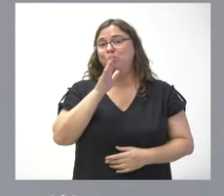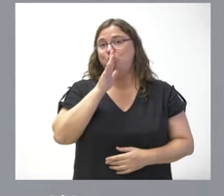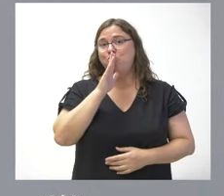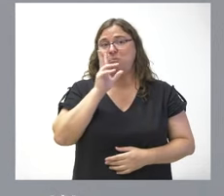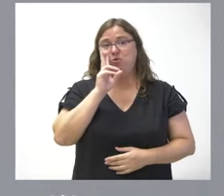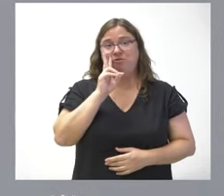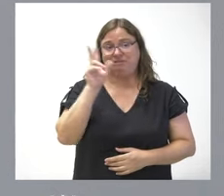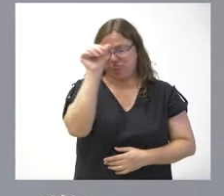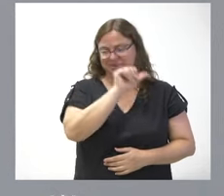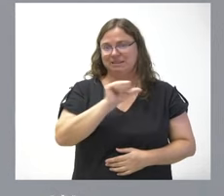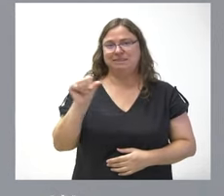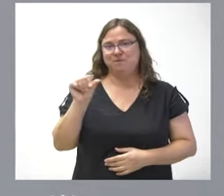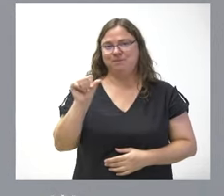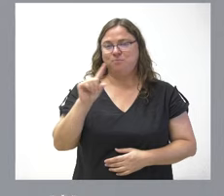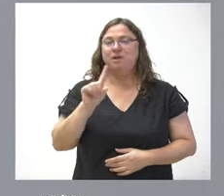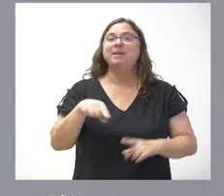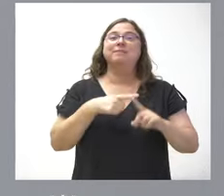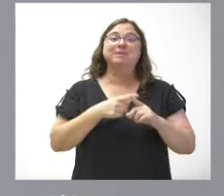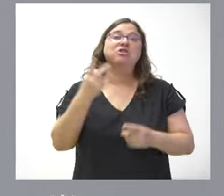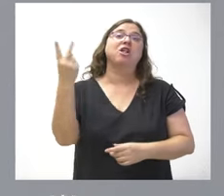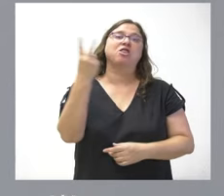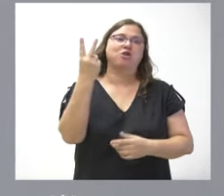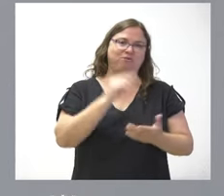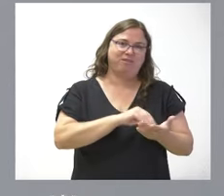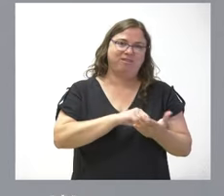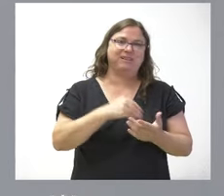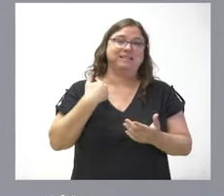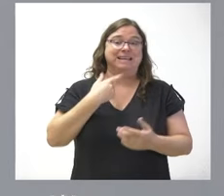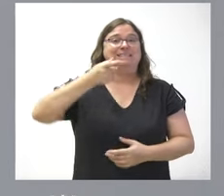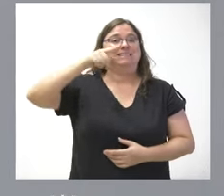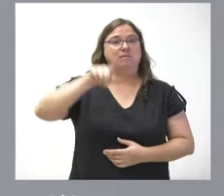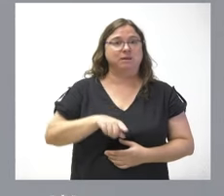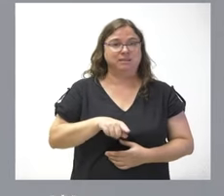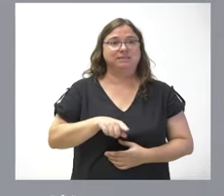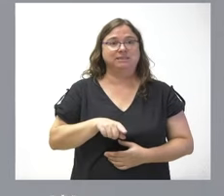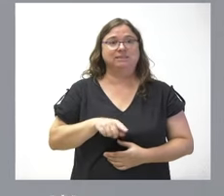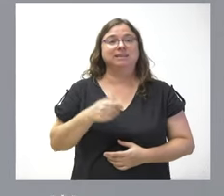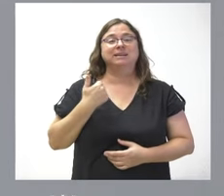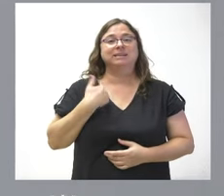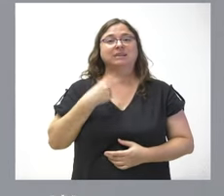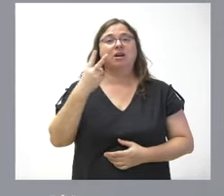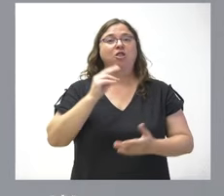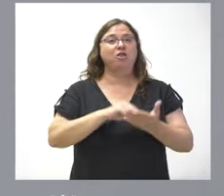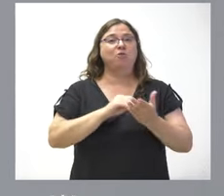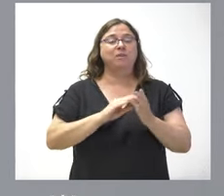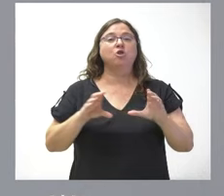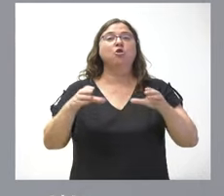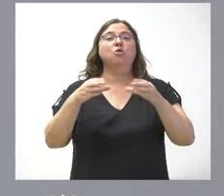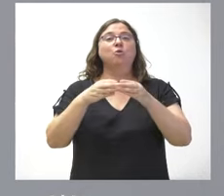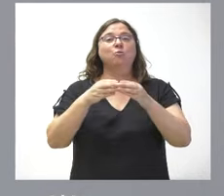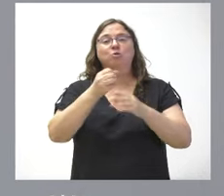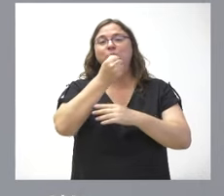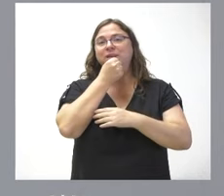esta semana sino porque es el segundo caso de este mes en donde el grupo parlamentario